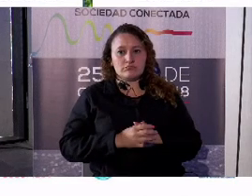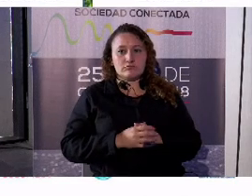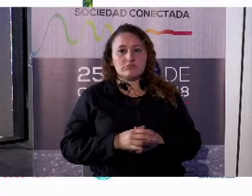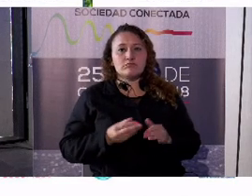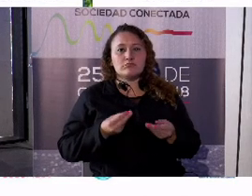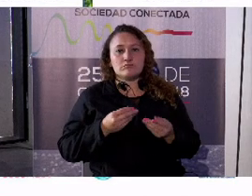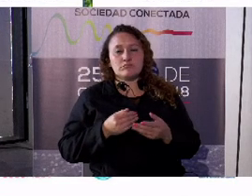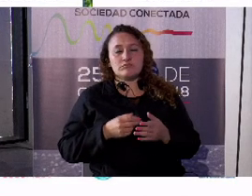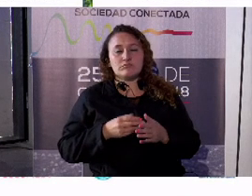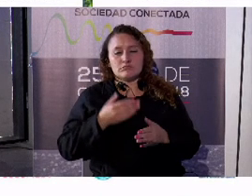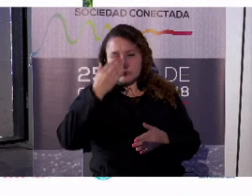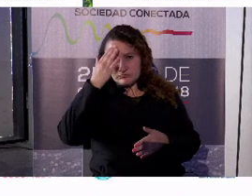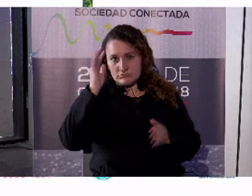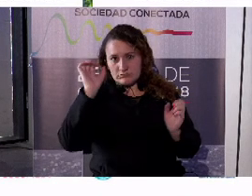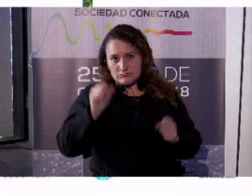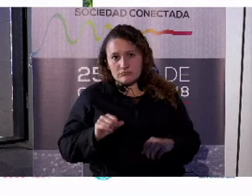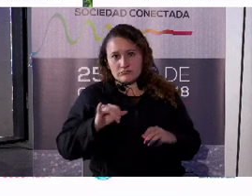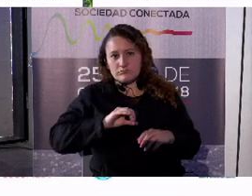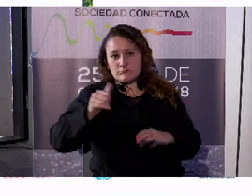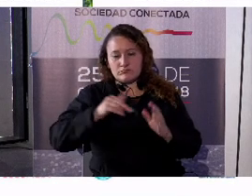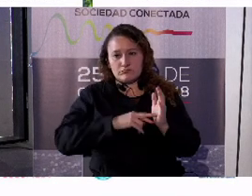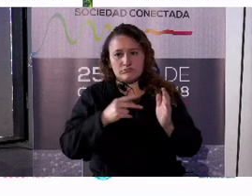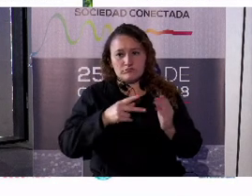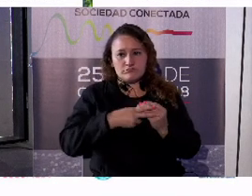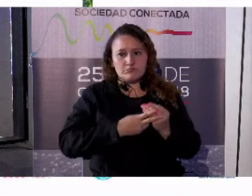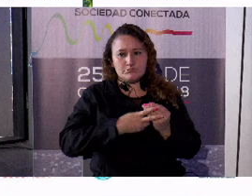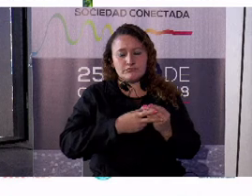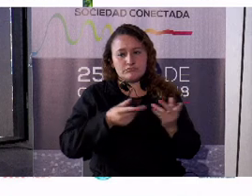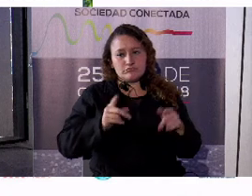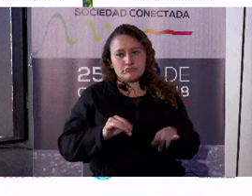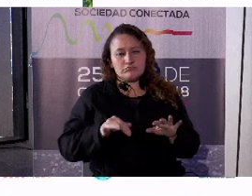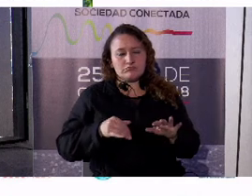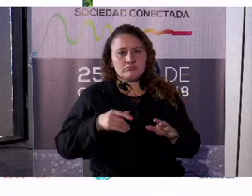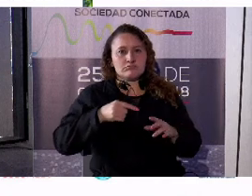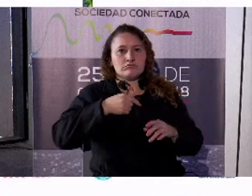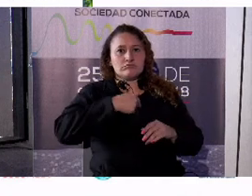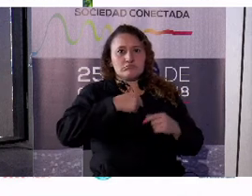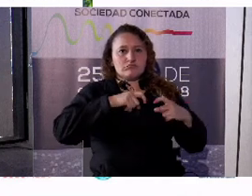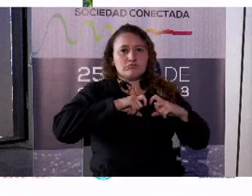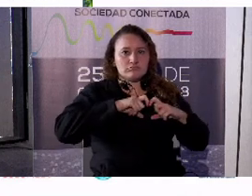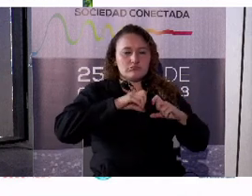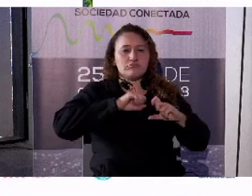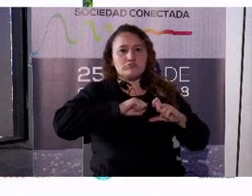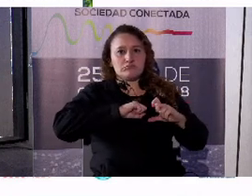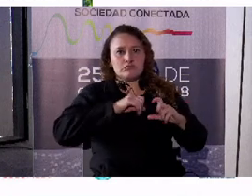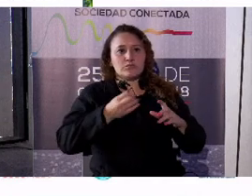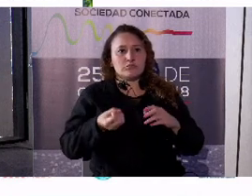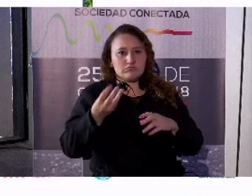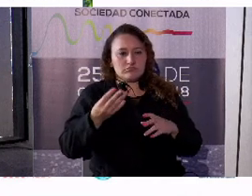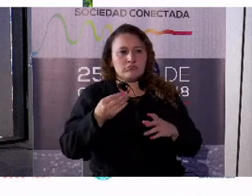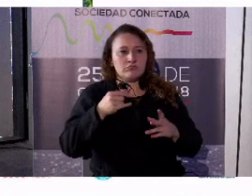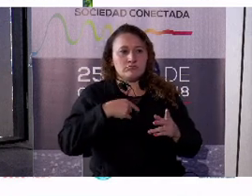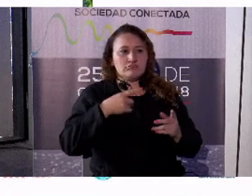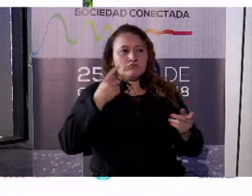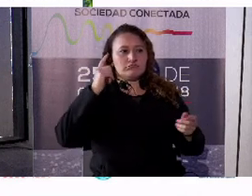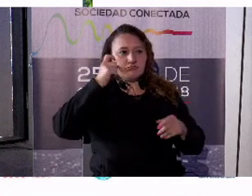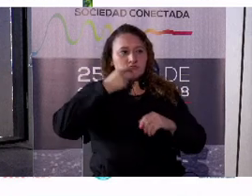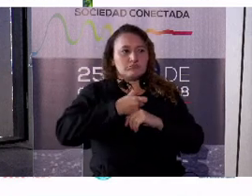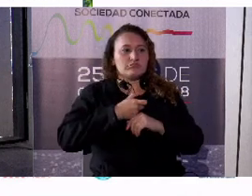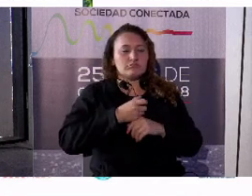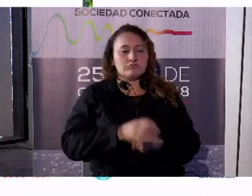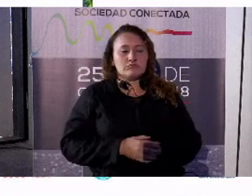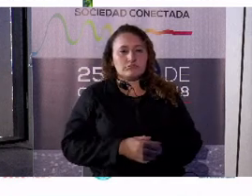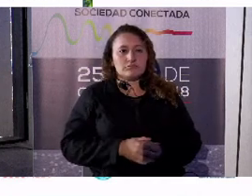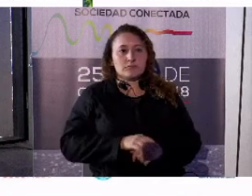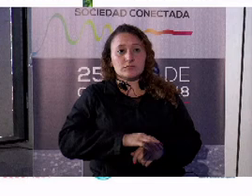ayudados por herramientas tecnológicas y con sus signos vitales perfectamente monitoreados todo el tiempo eh Y otro